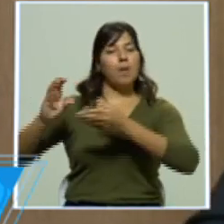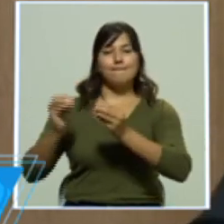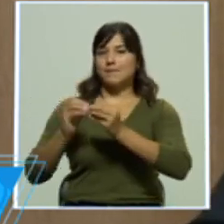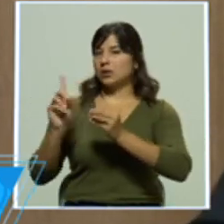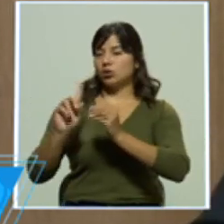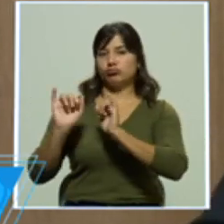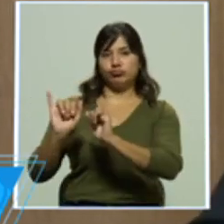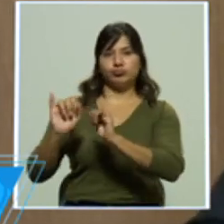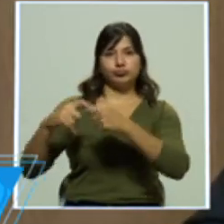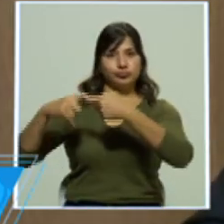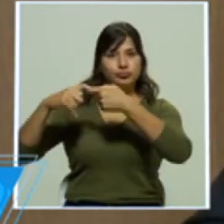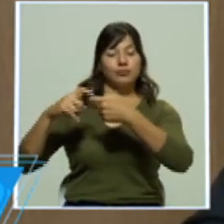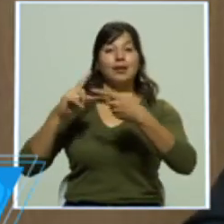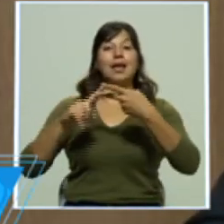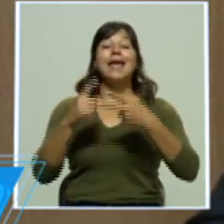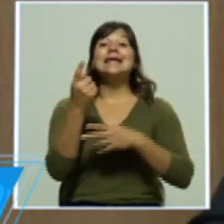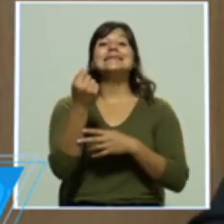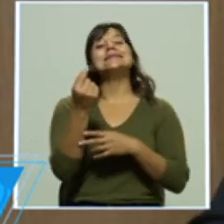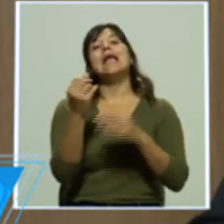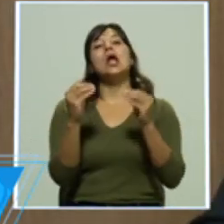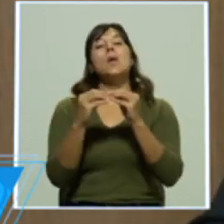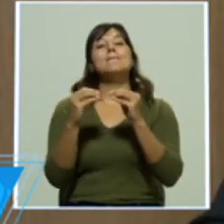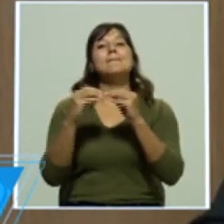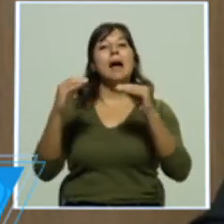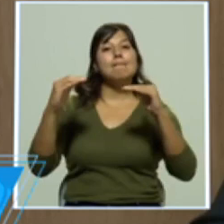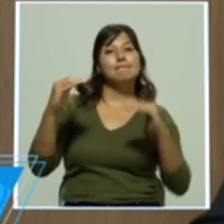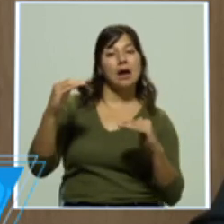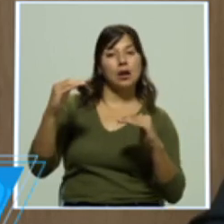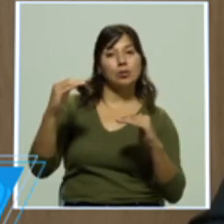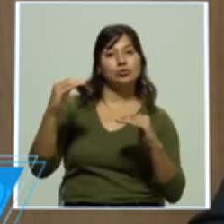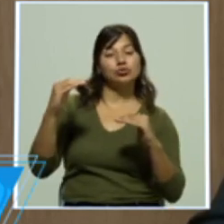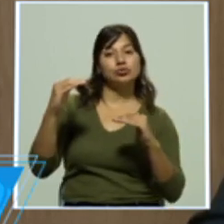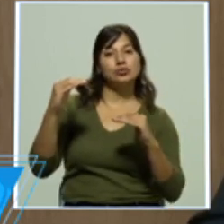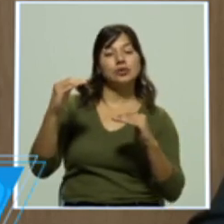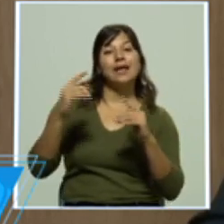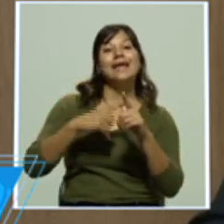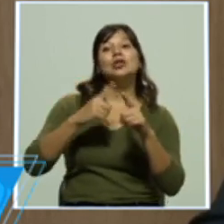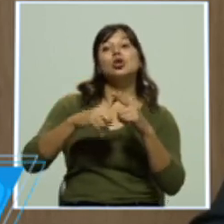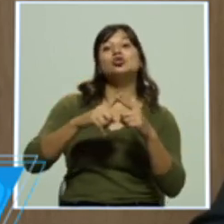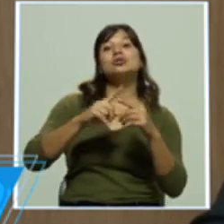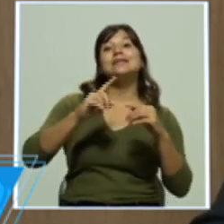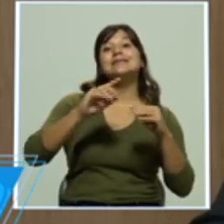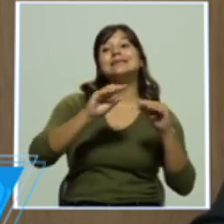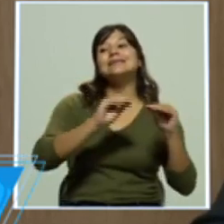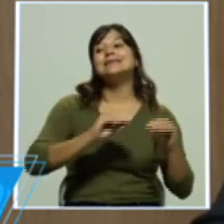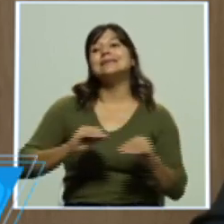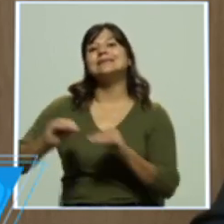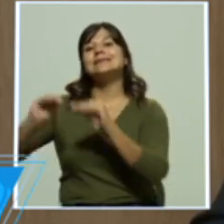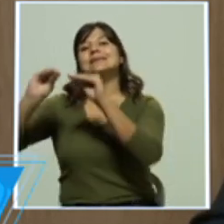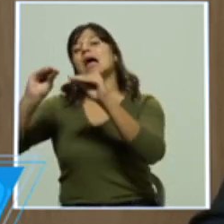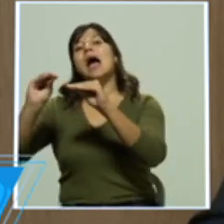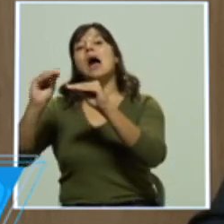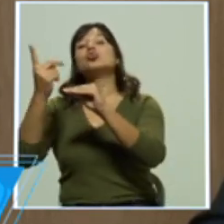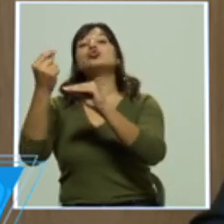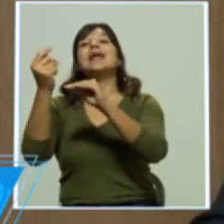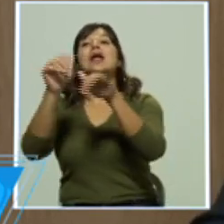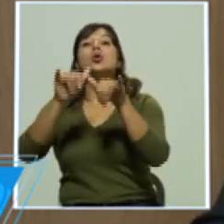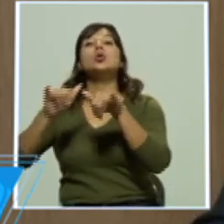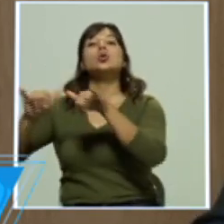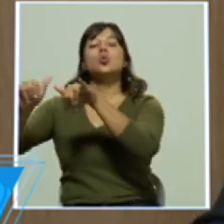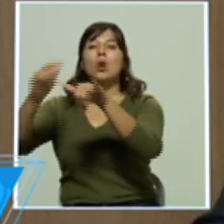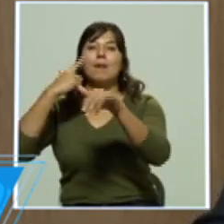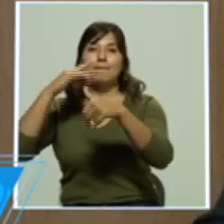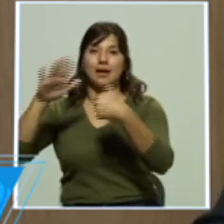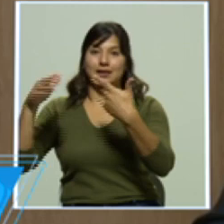Los salarios más bajos se pasan de salario compuesto a salario global. Es posible que algunos de